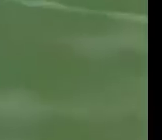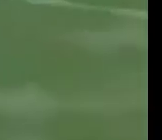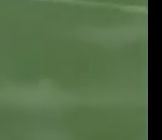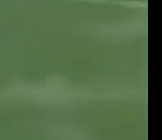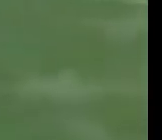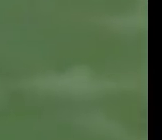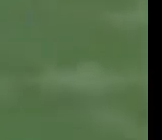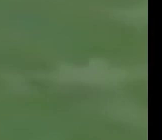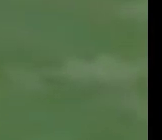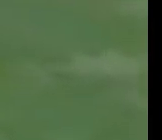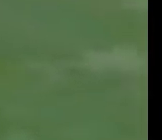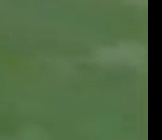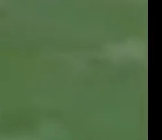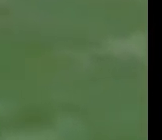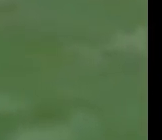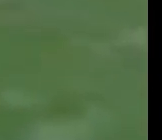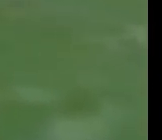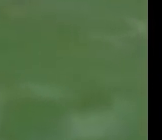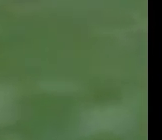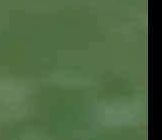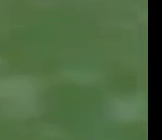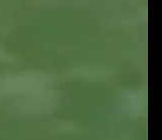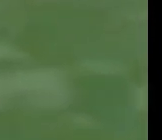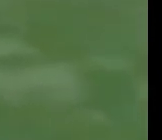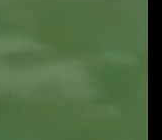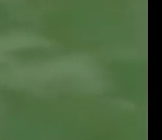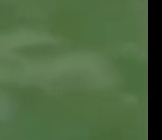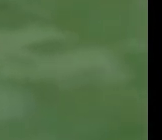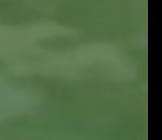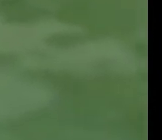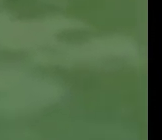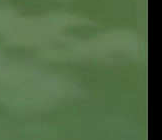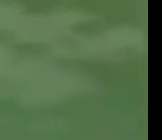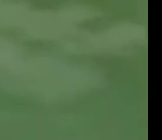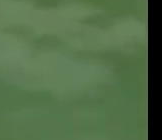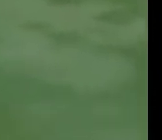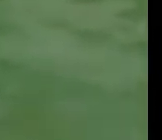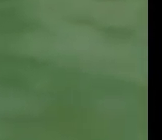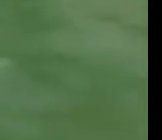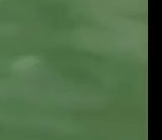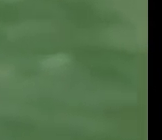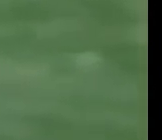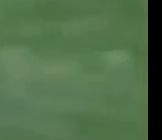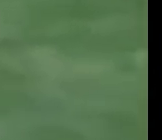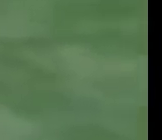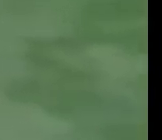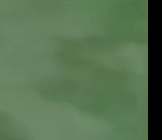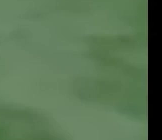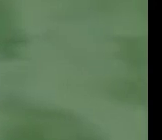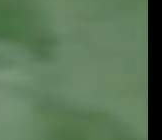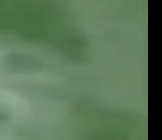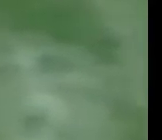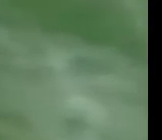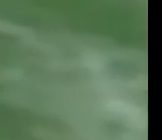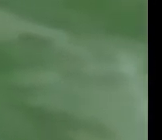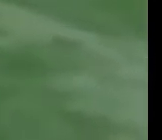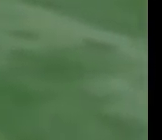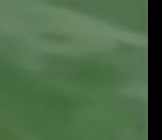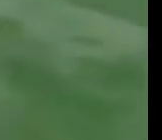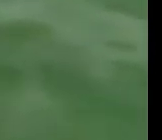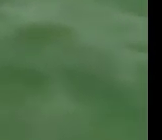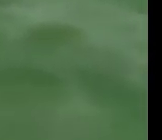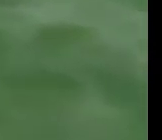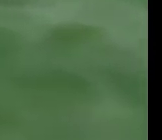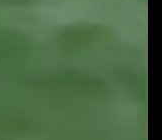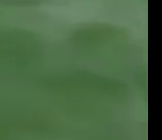En el frente San Blas Girón, las piezas artilleras realizan fuego de hostigamiento sobre las posiciones mercenarias, y